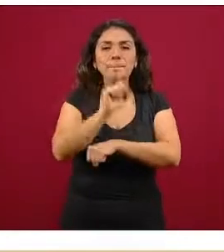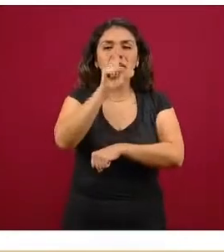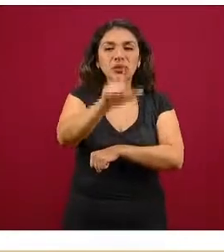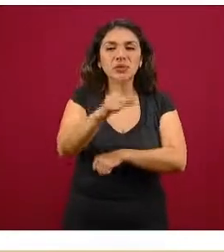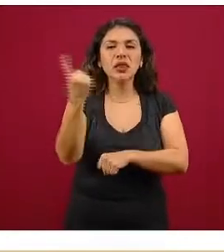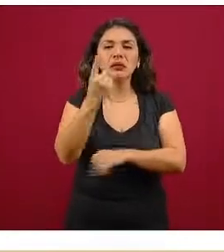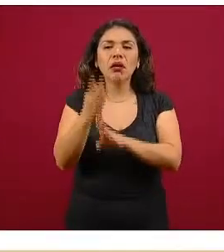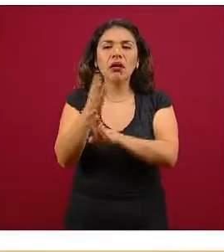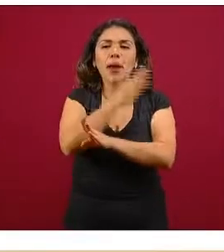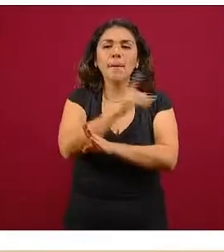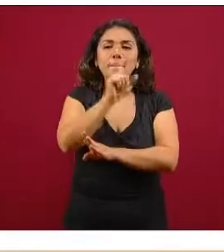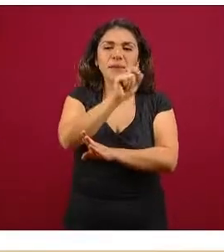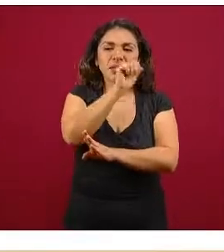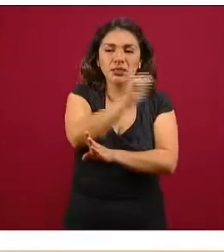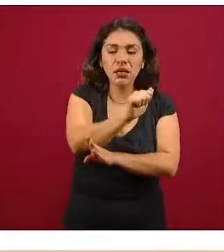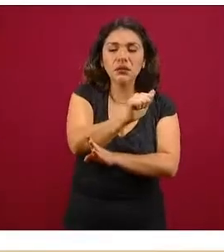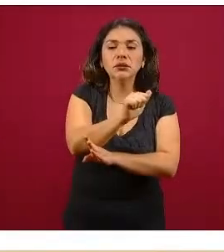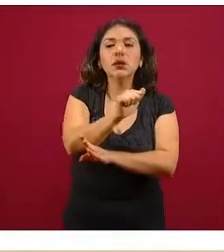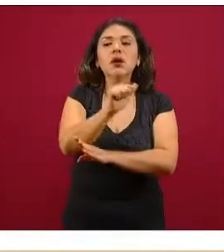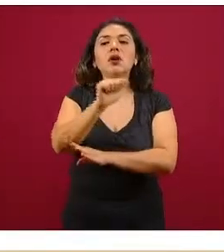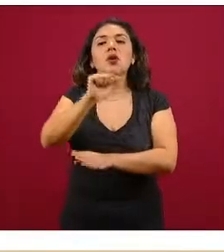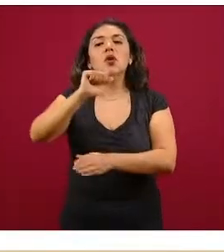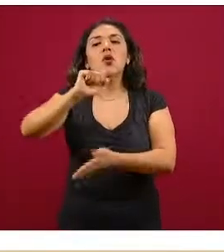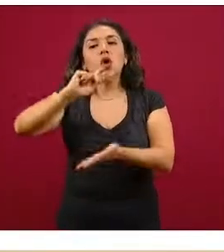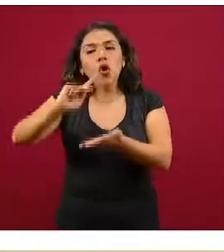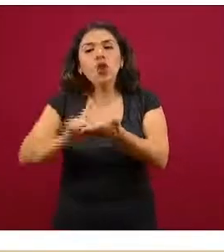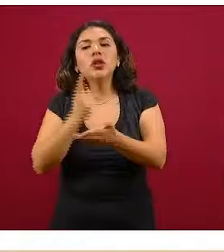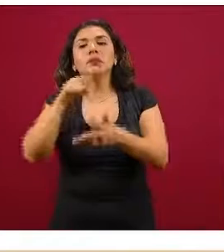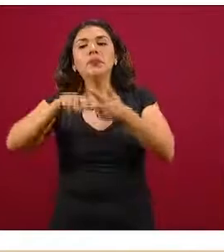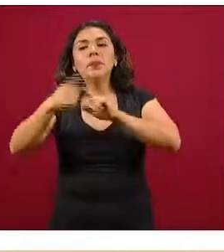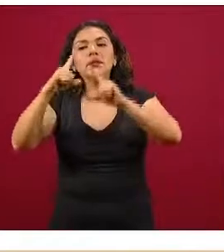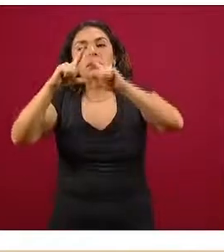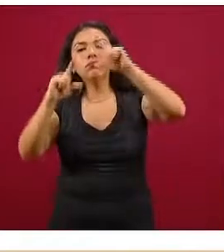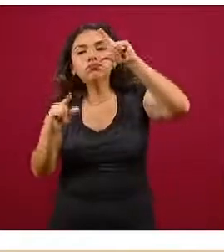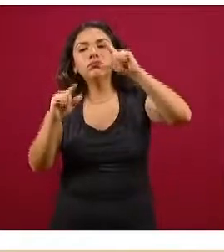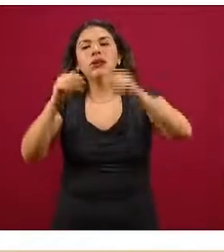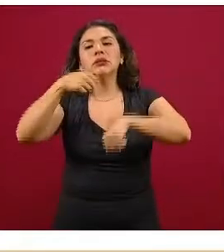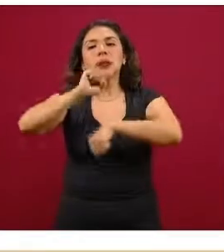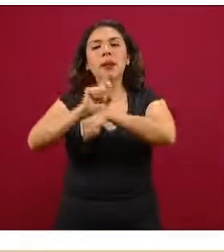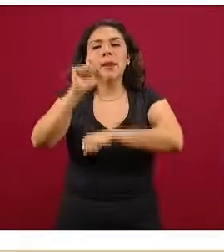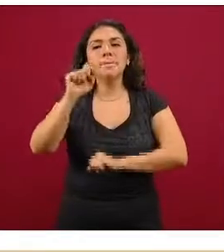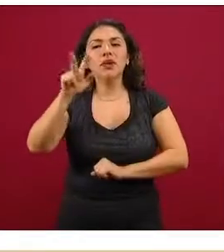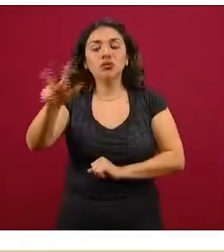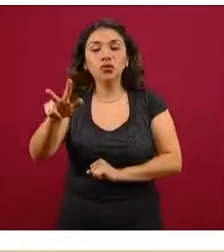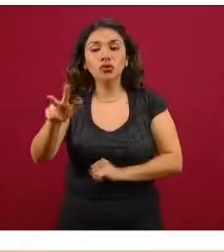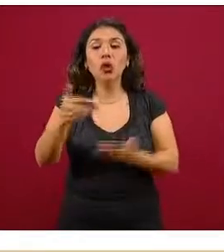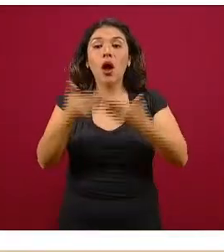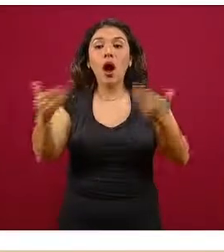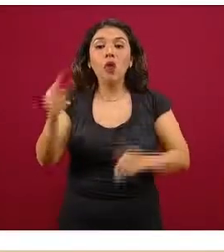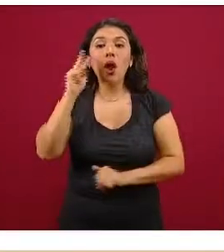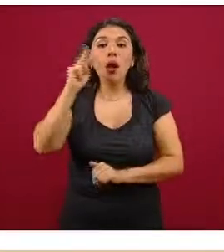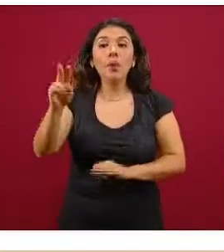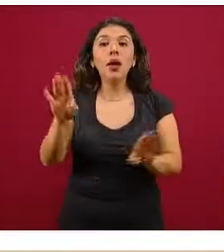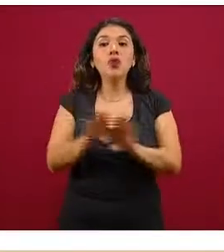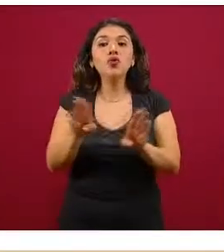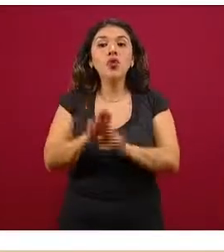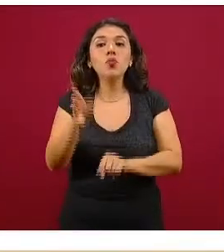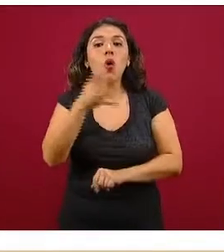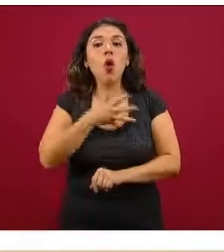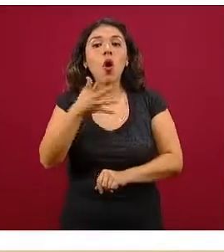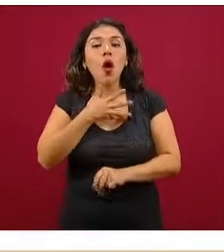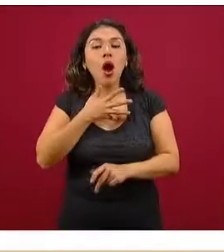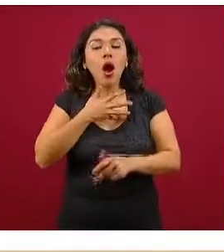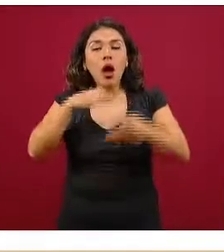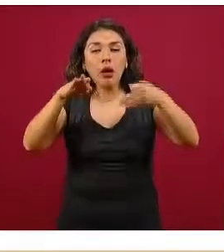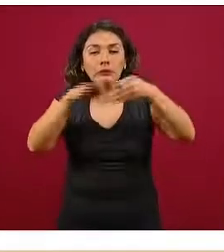relación a la 26 y una nueva disminución en la semana 28. Vamos a ver cómo se encuentra la